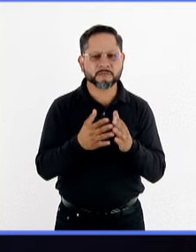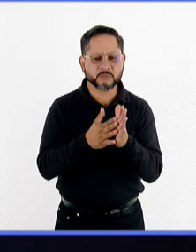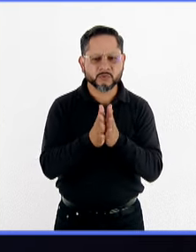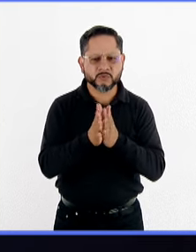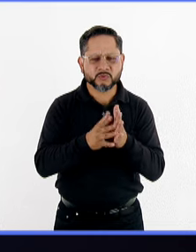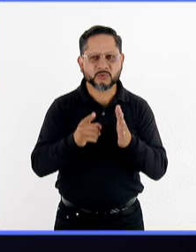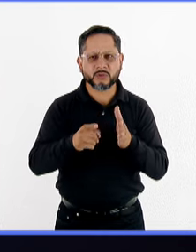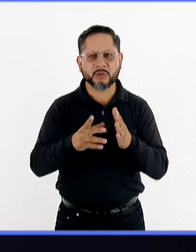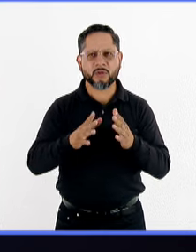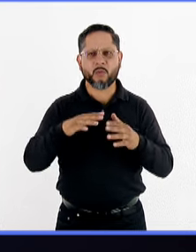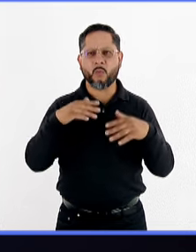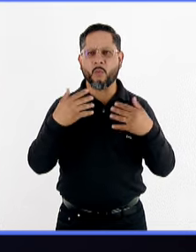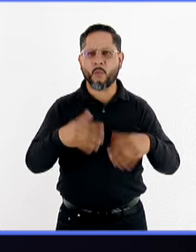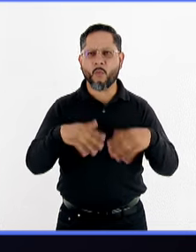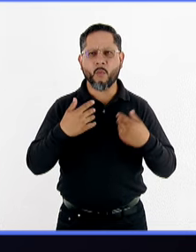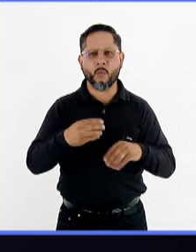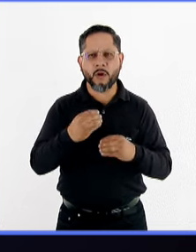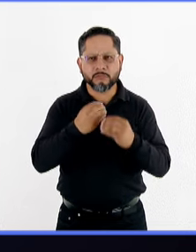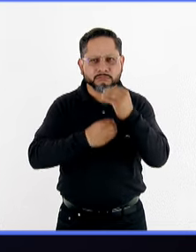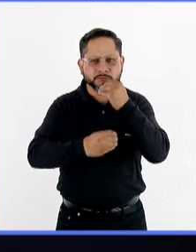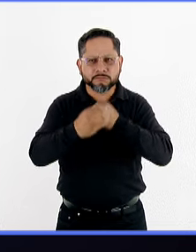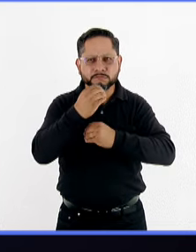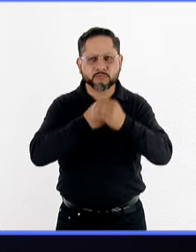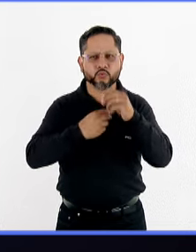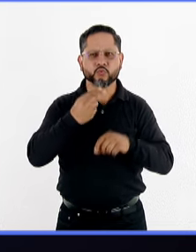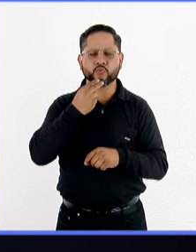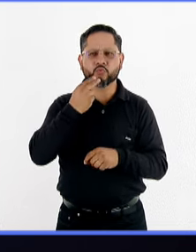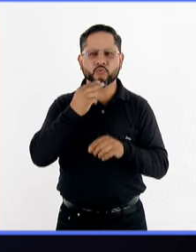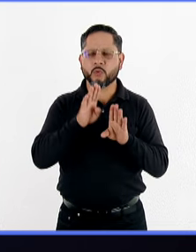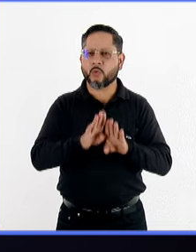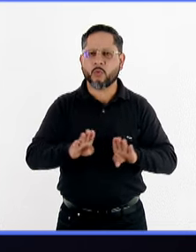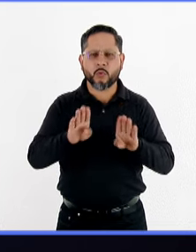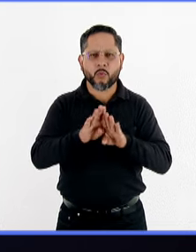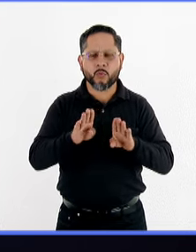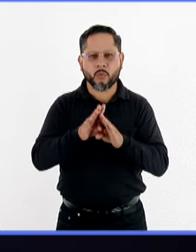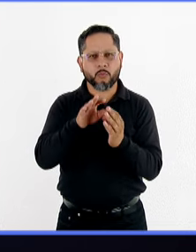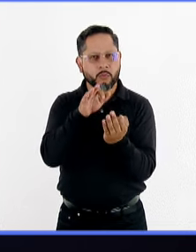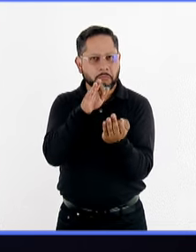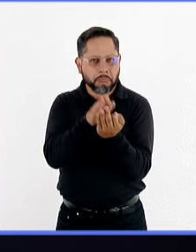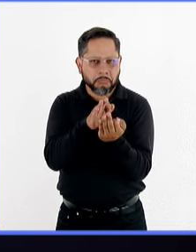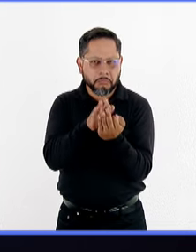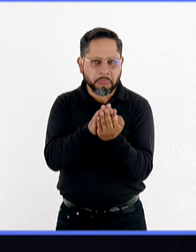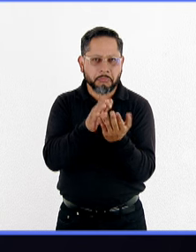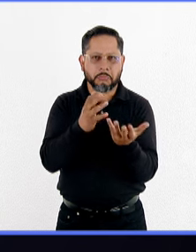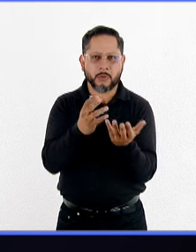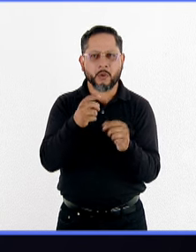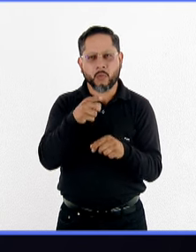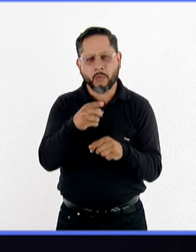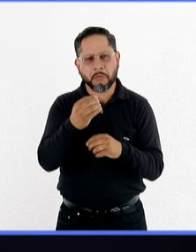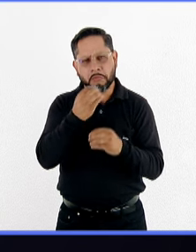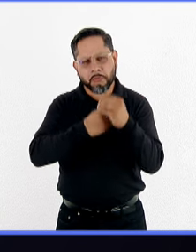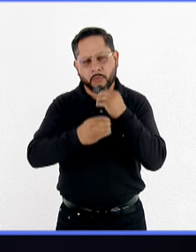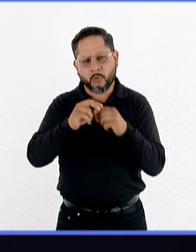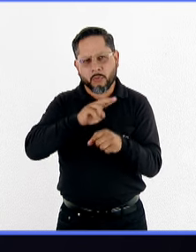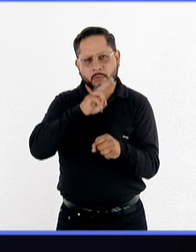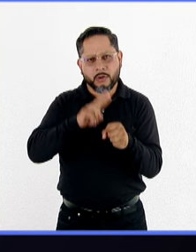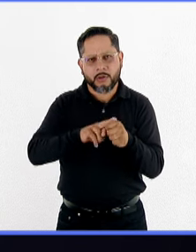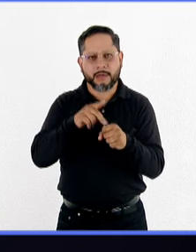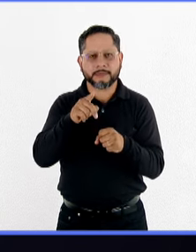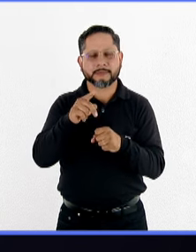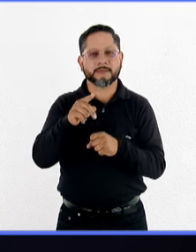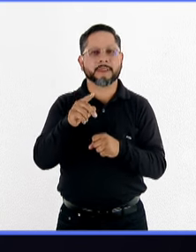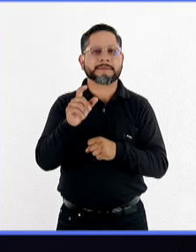el producto que tengamos a la mano es el que vamos a utilizar en el menú, tanto de postres como de carta. Según las estaciones.